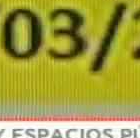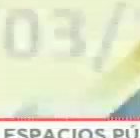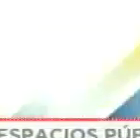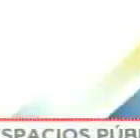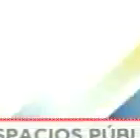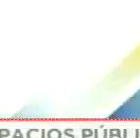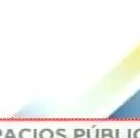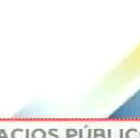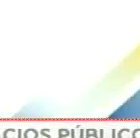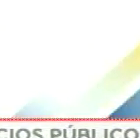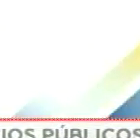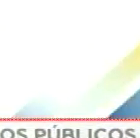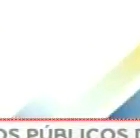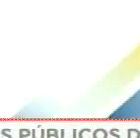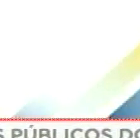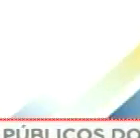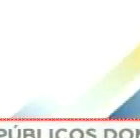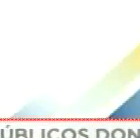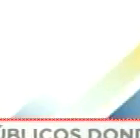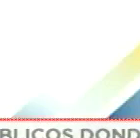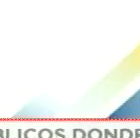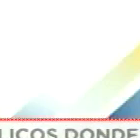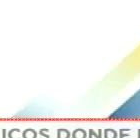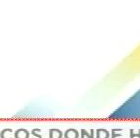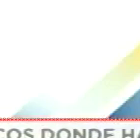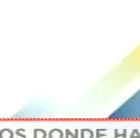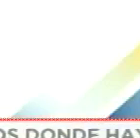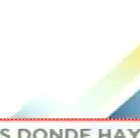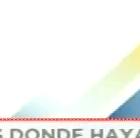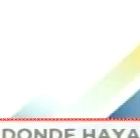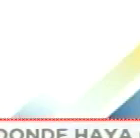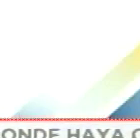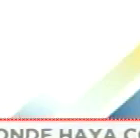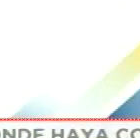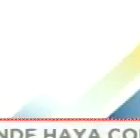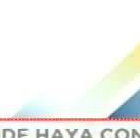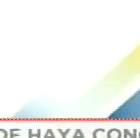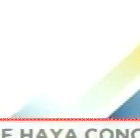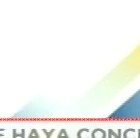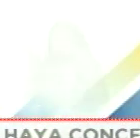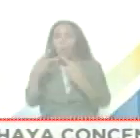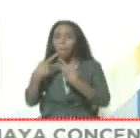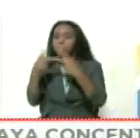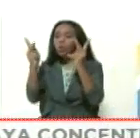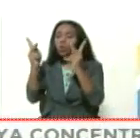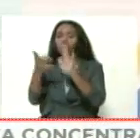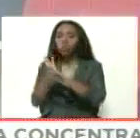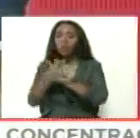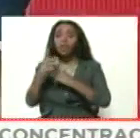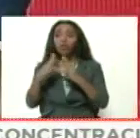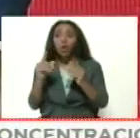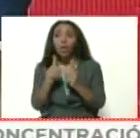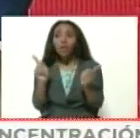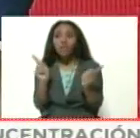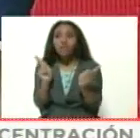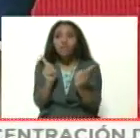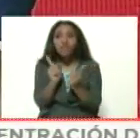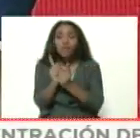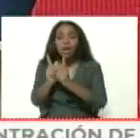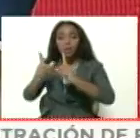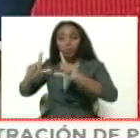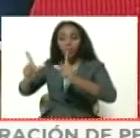Ciénaga-Barranquilla. El diario El Tiempo publica, y luego todo es minimizado en los medios de